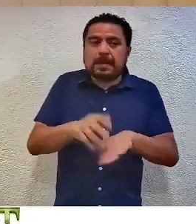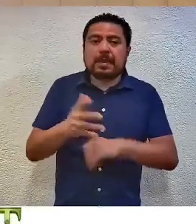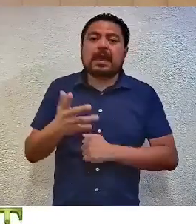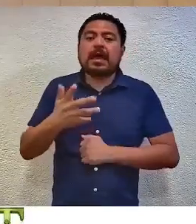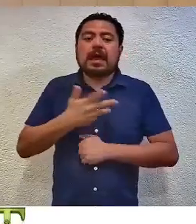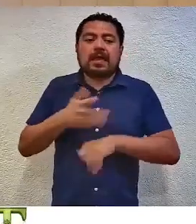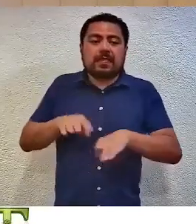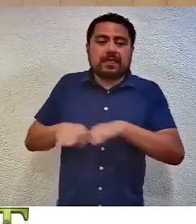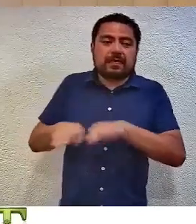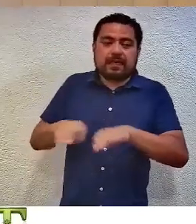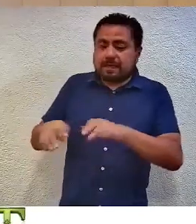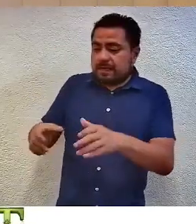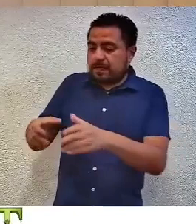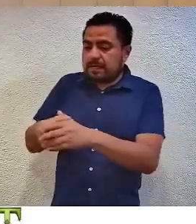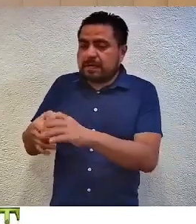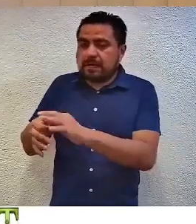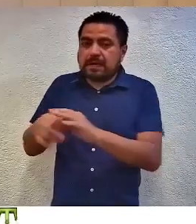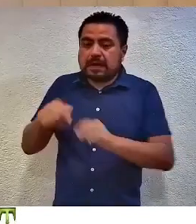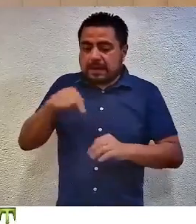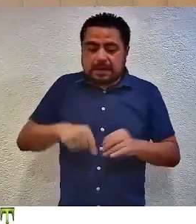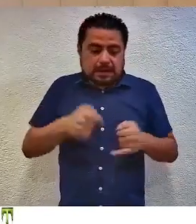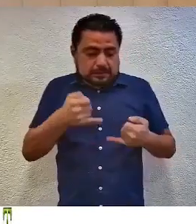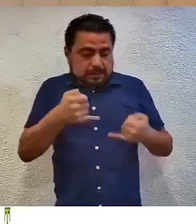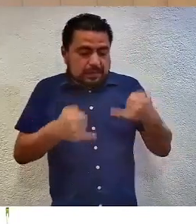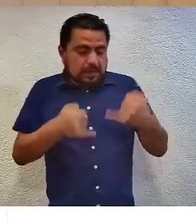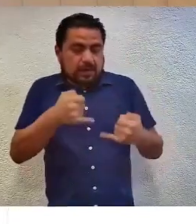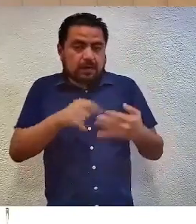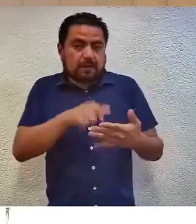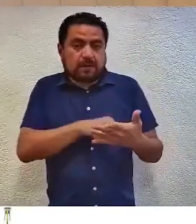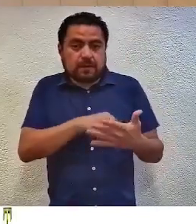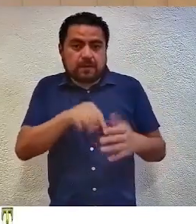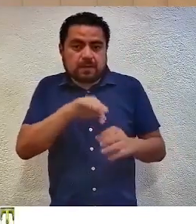el trabajador y este tribunal.